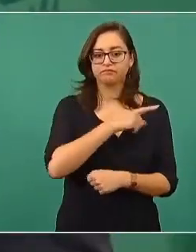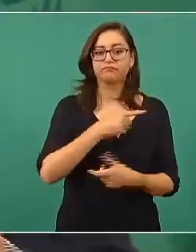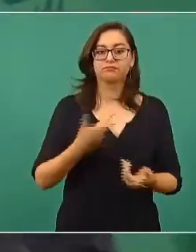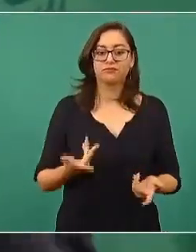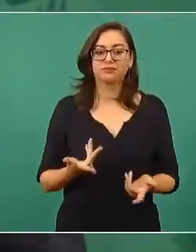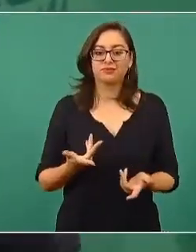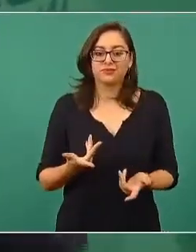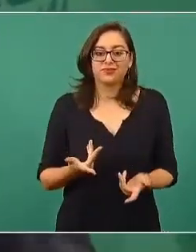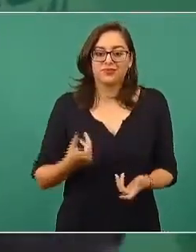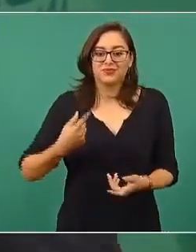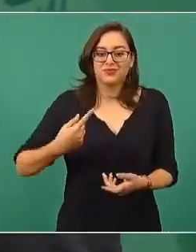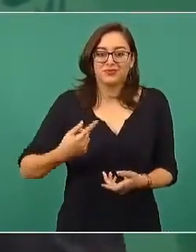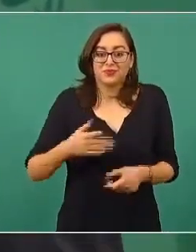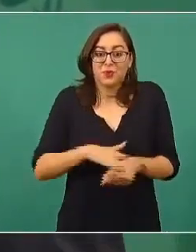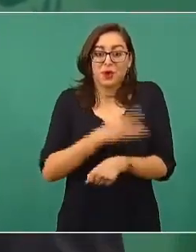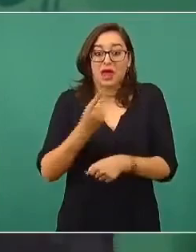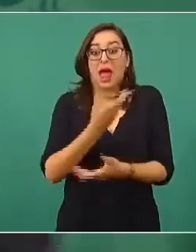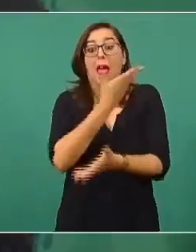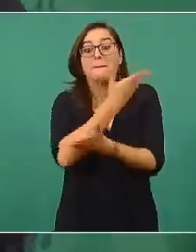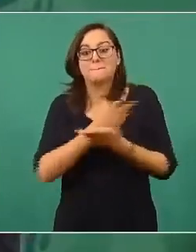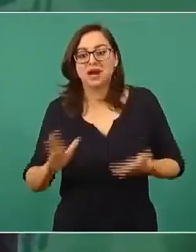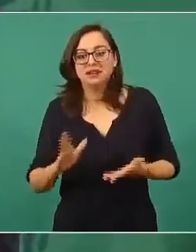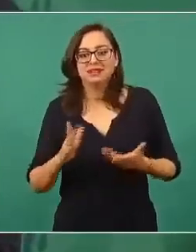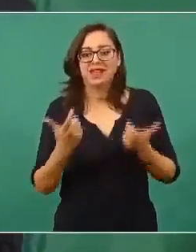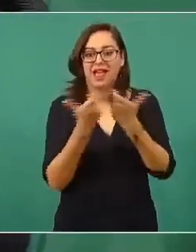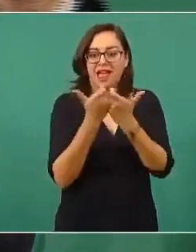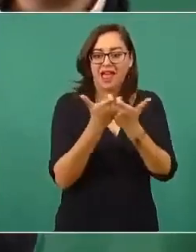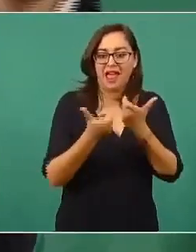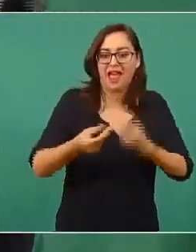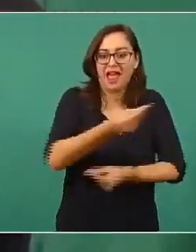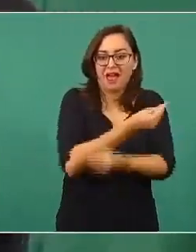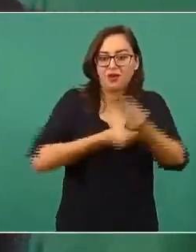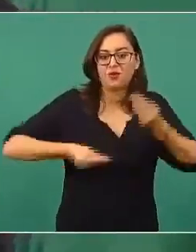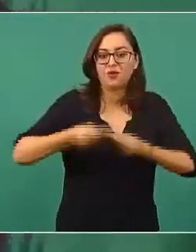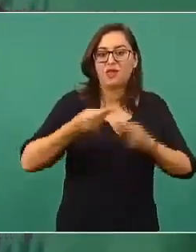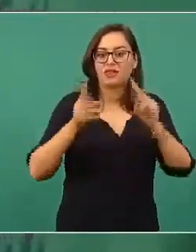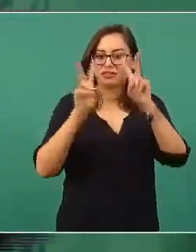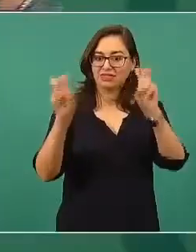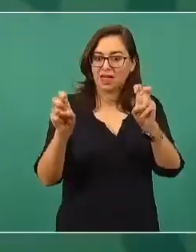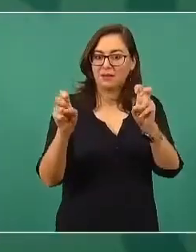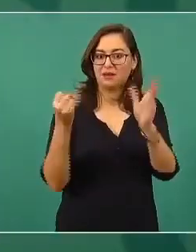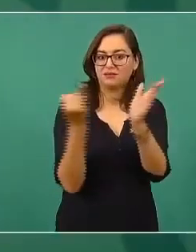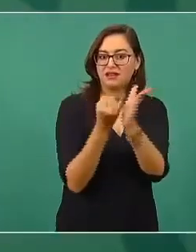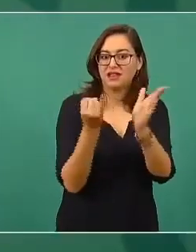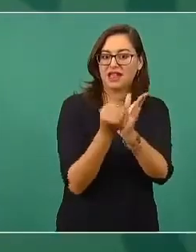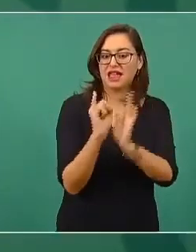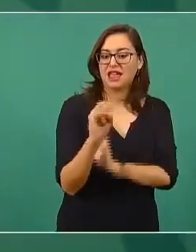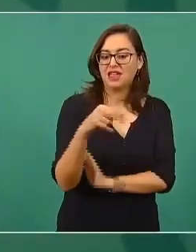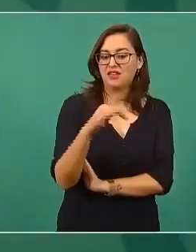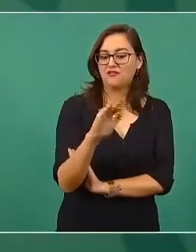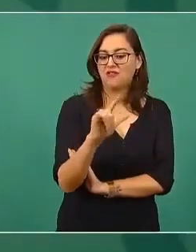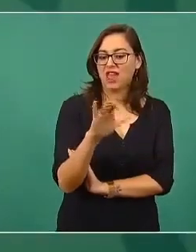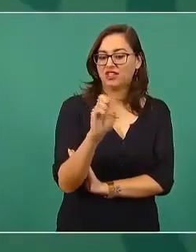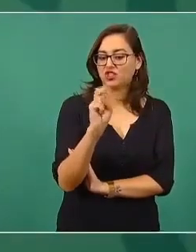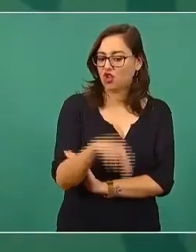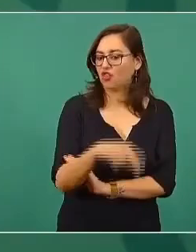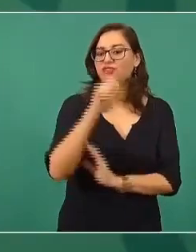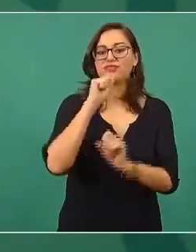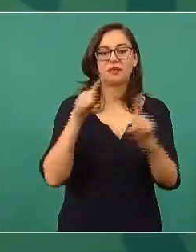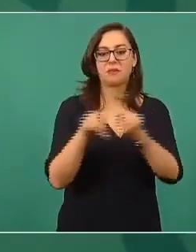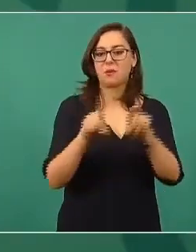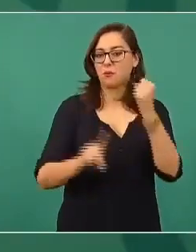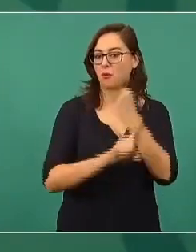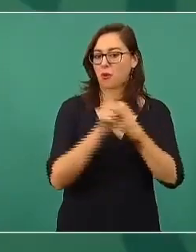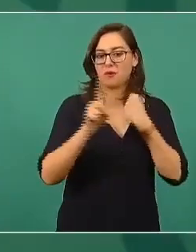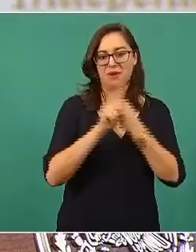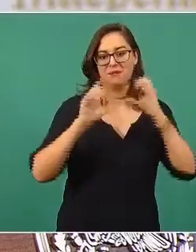estamos padeciendo de la inflación, de esto que estamos aquí tratando. Nada más que seguramente en